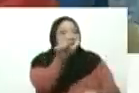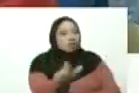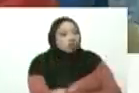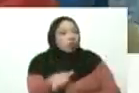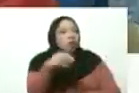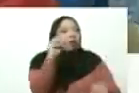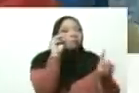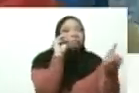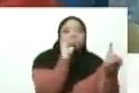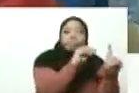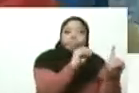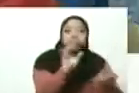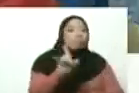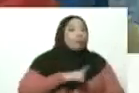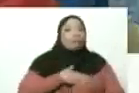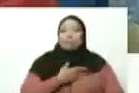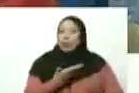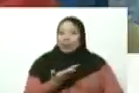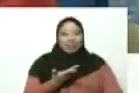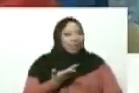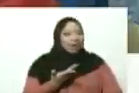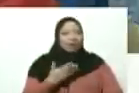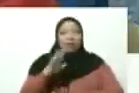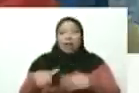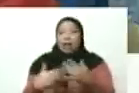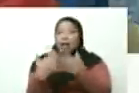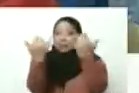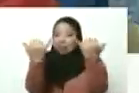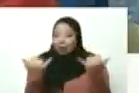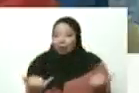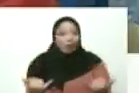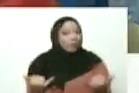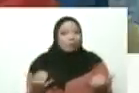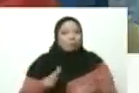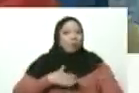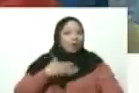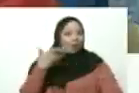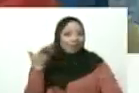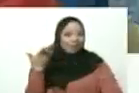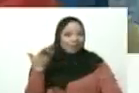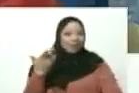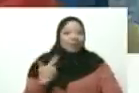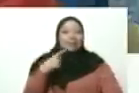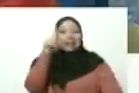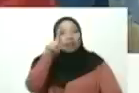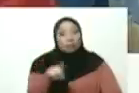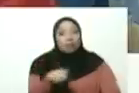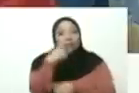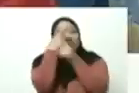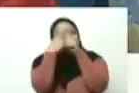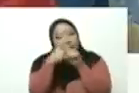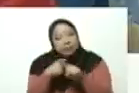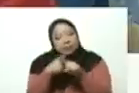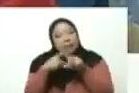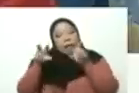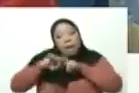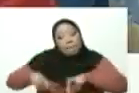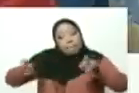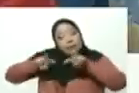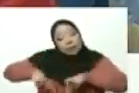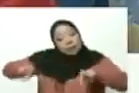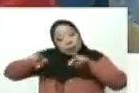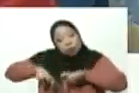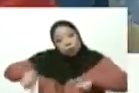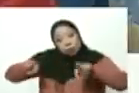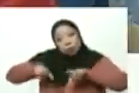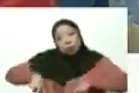propietarios hasta esta fecha igualmente se determinó en la investigación que haga mercado